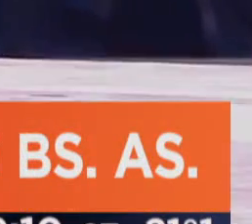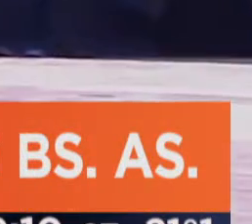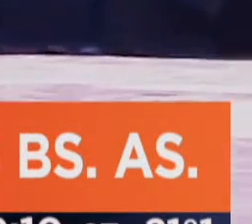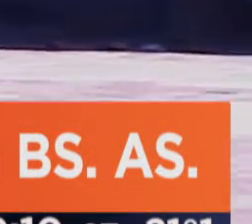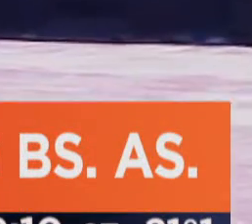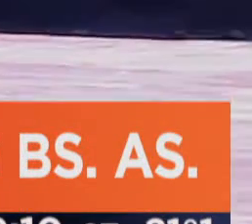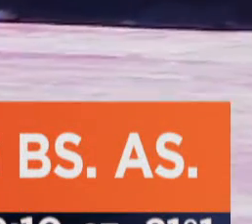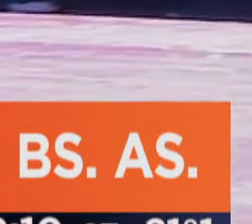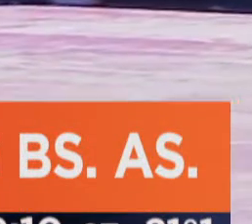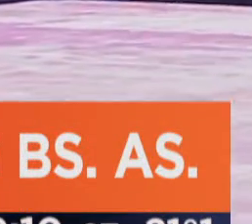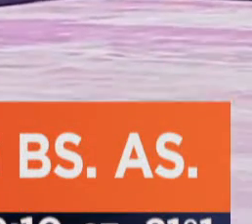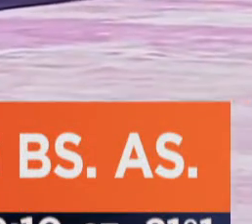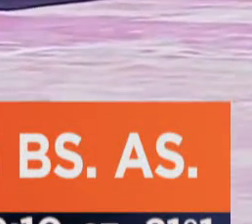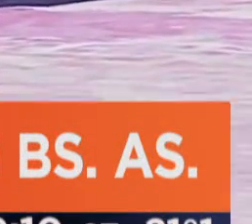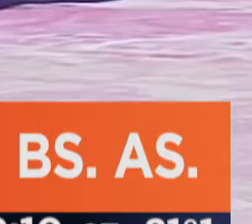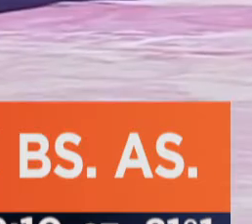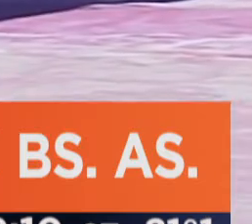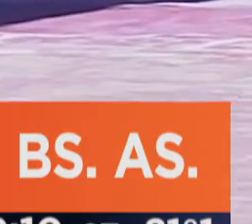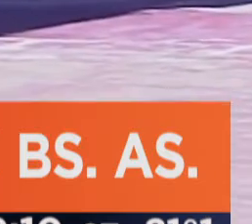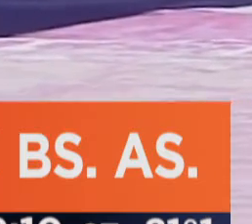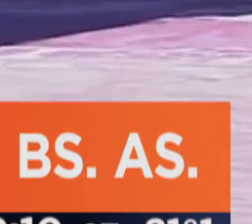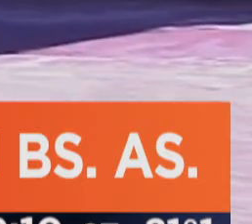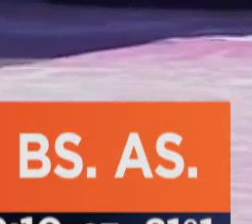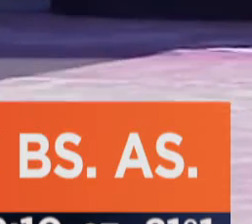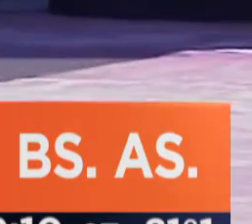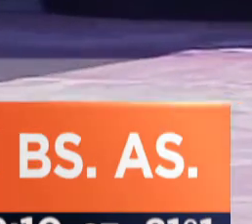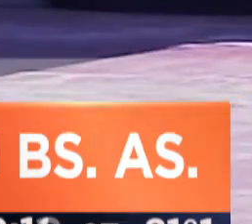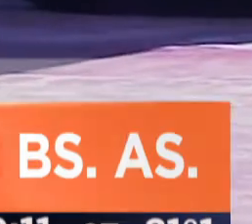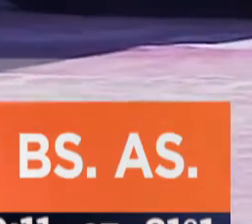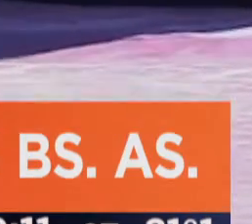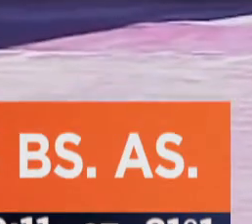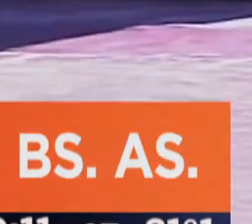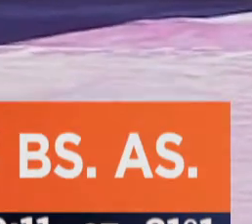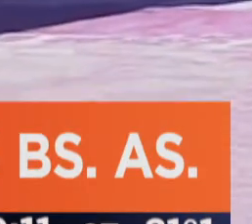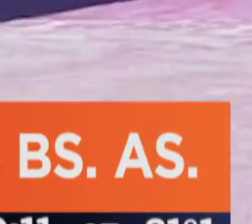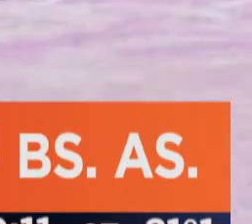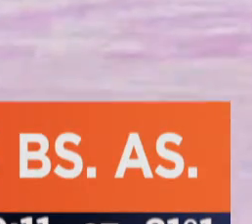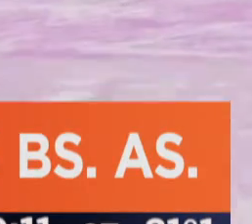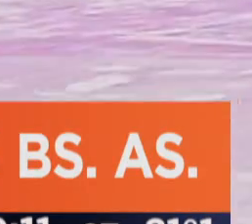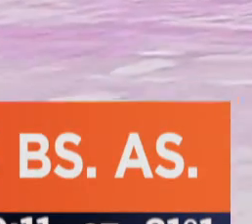quebradeño, mahuaquenito, fiesta de la quebrada humana.